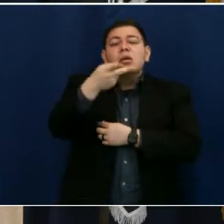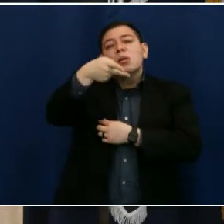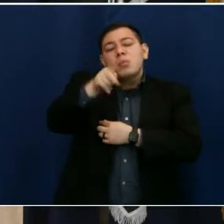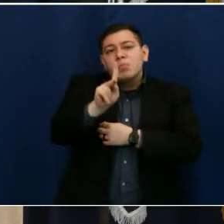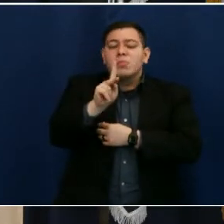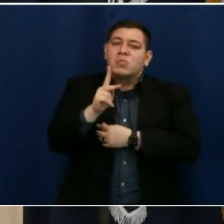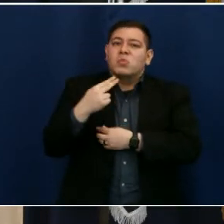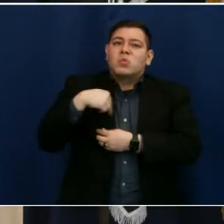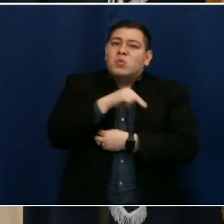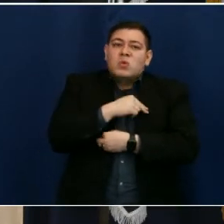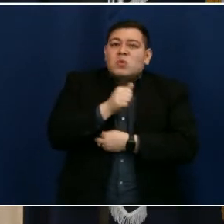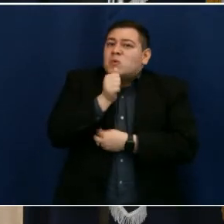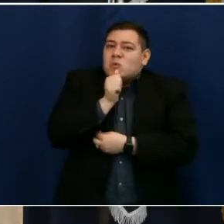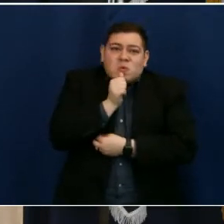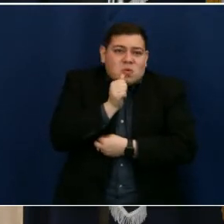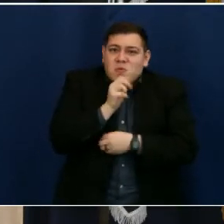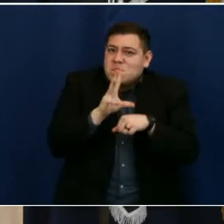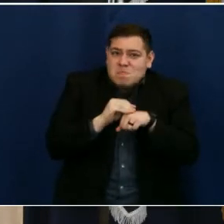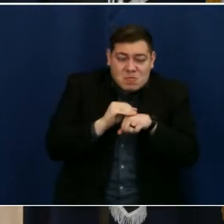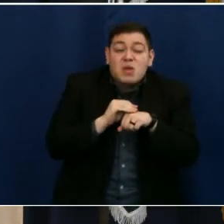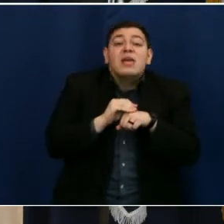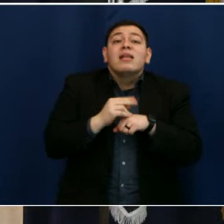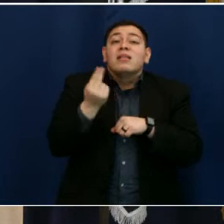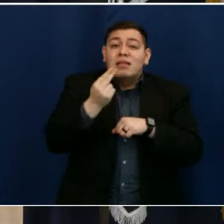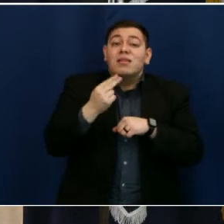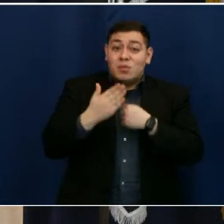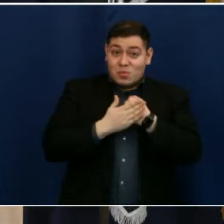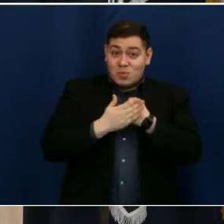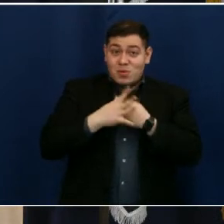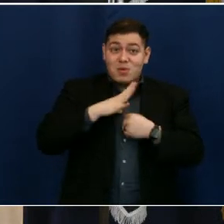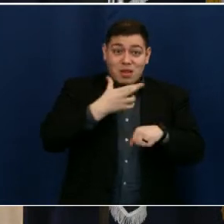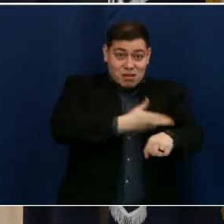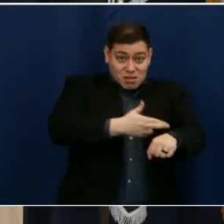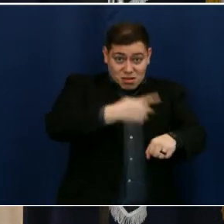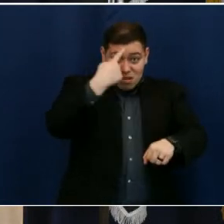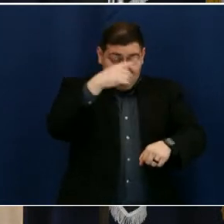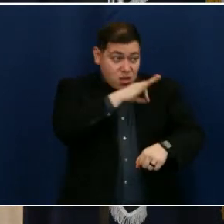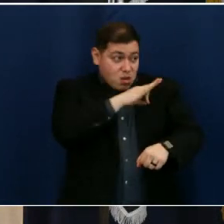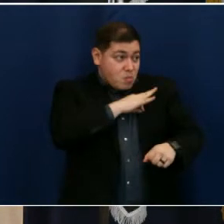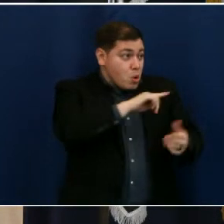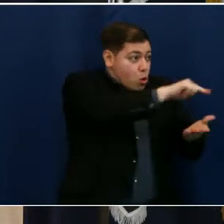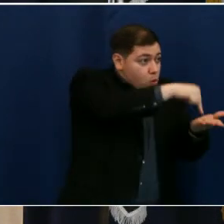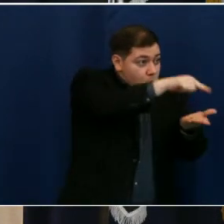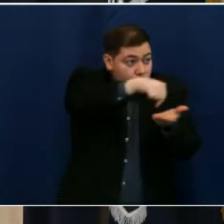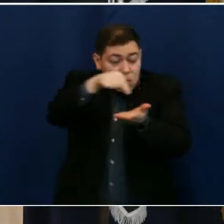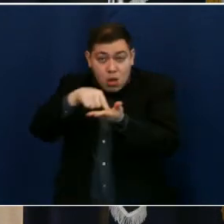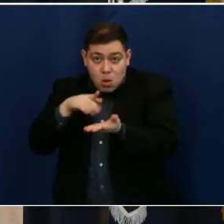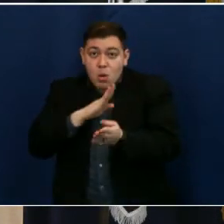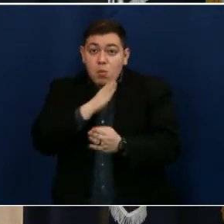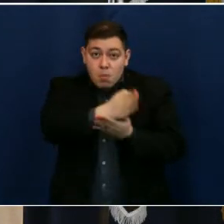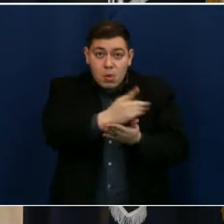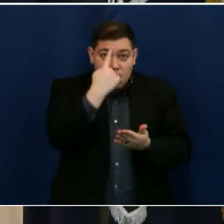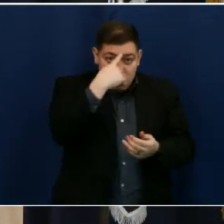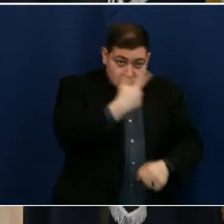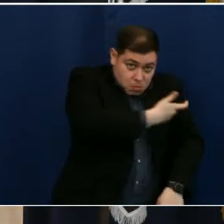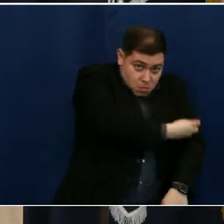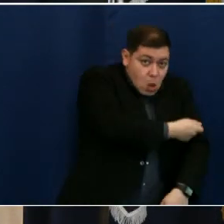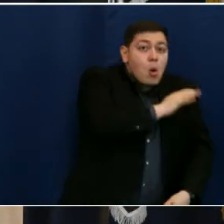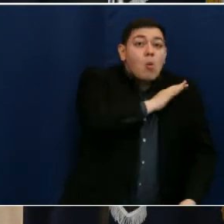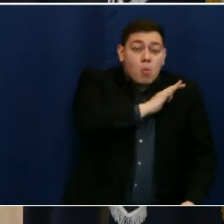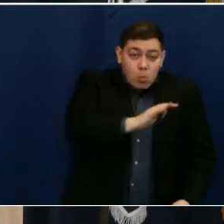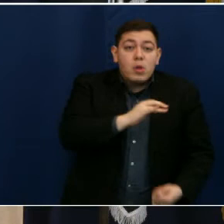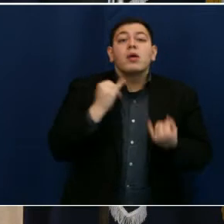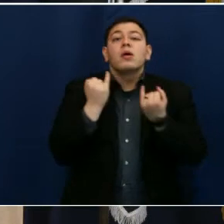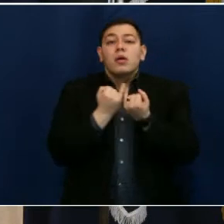para pruebas y para que las personas se vacunen. También quiero informarles que nos han buscado mucho e informado